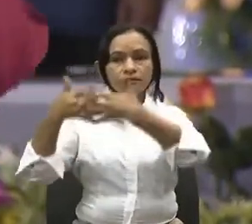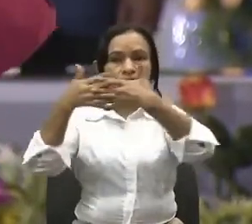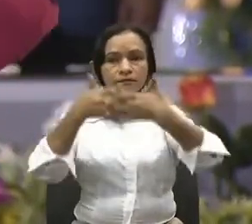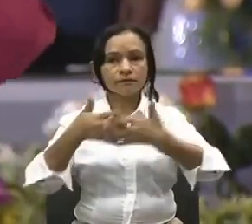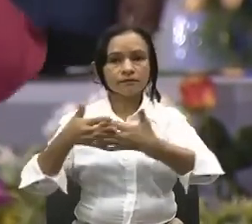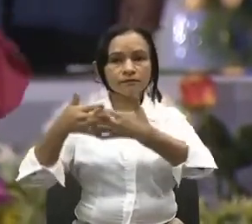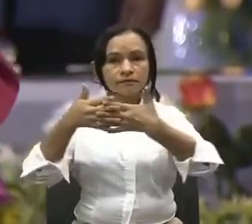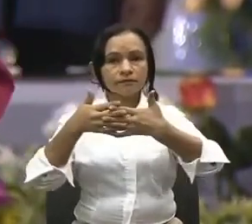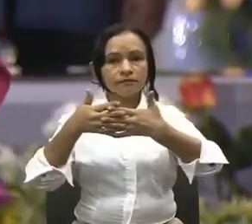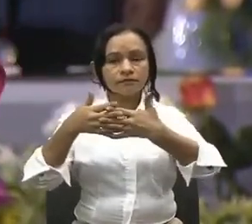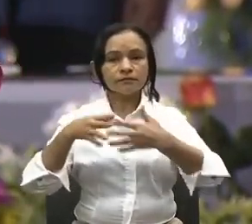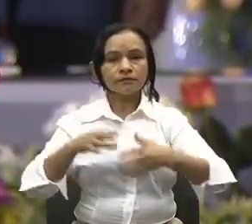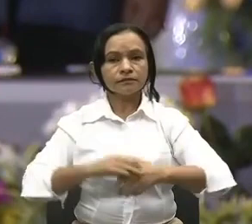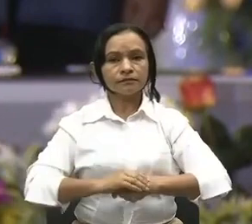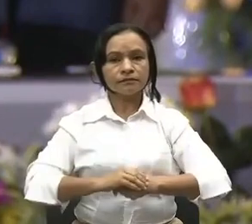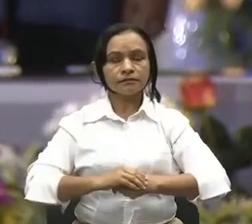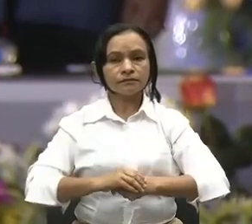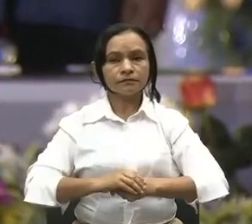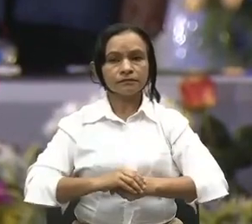es realmente